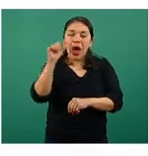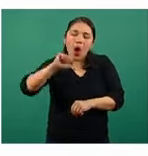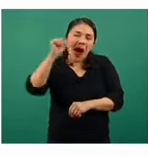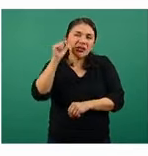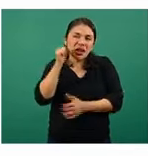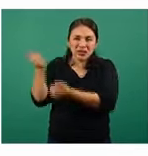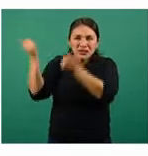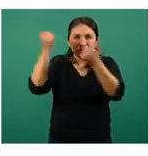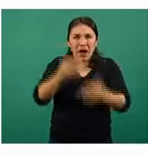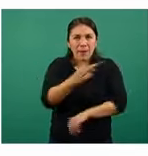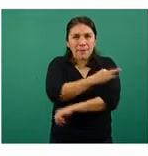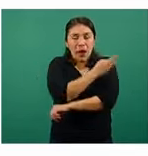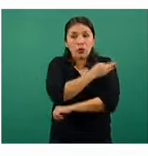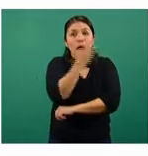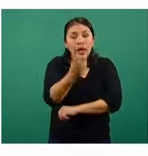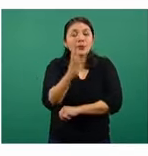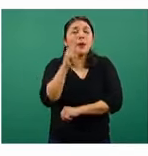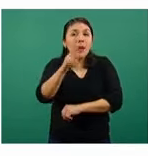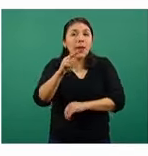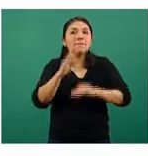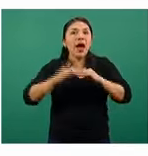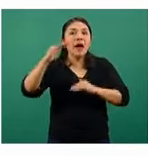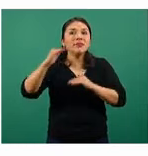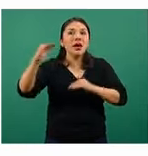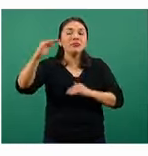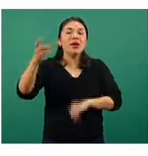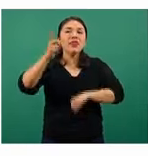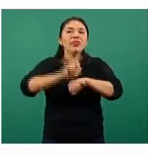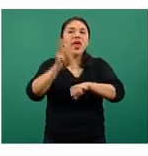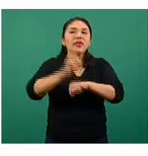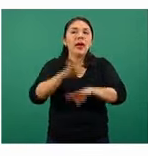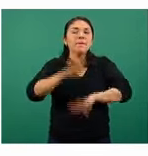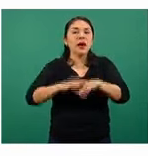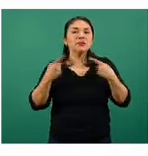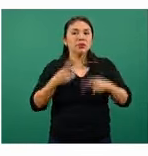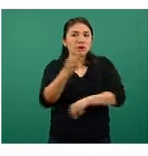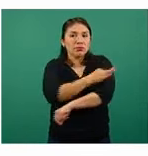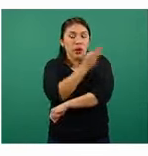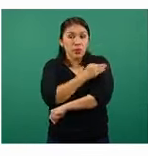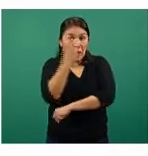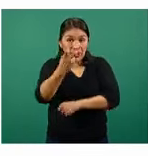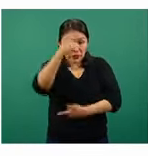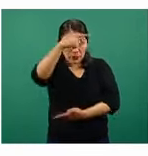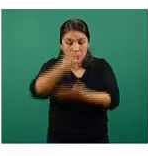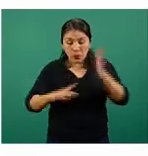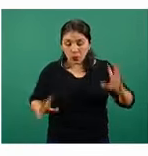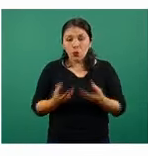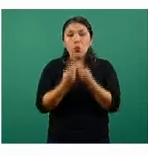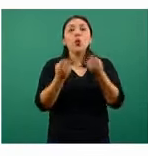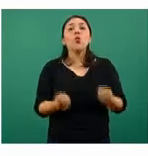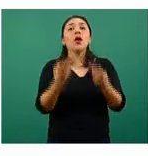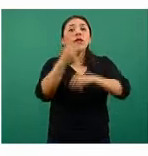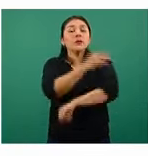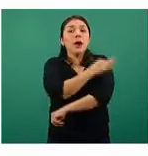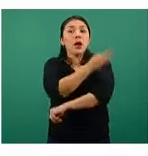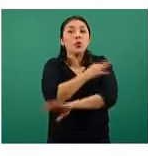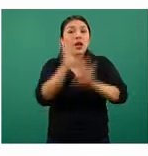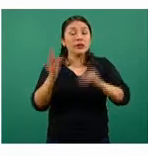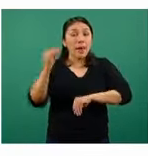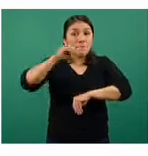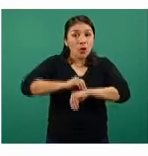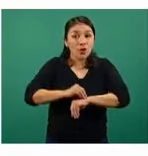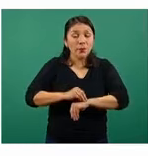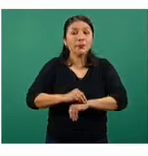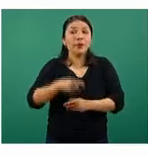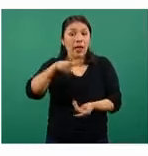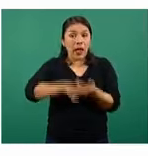AstraZeneca, vamos a estar viendo entonces día con día este incremento. Para efecto de la totalidad de las dosis que hasta el momento se han